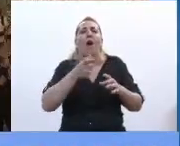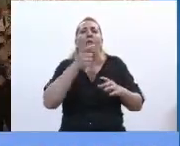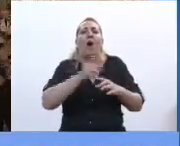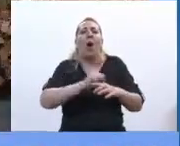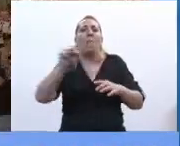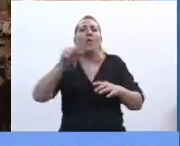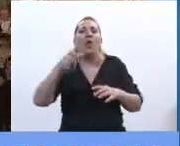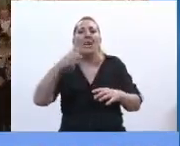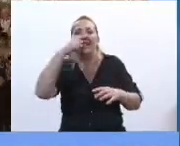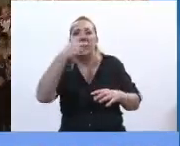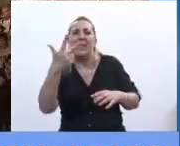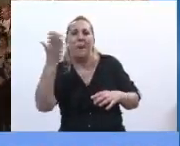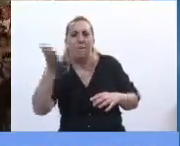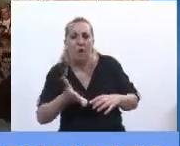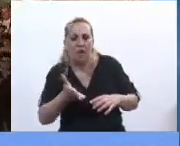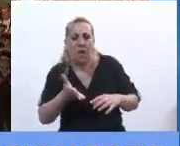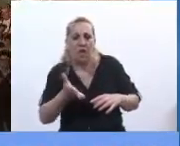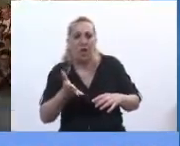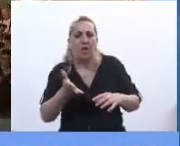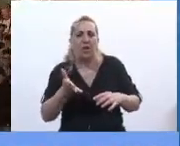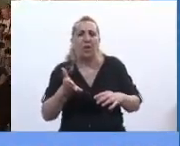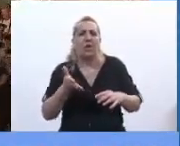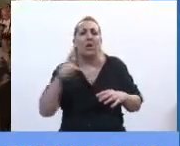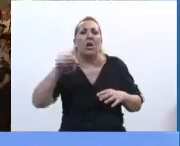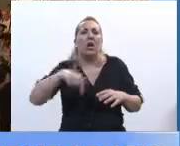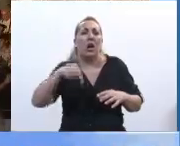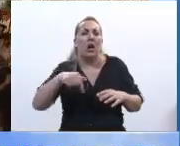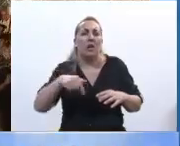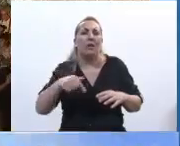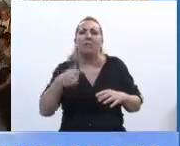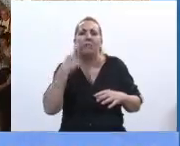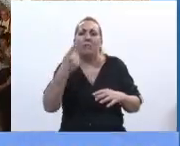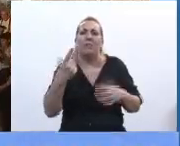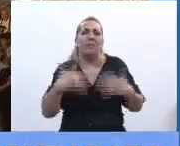y ya cuesta enormes esfuerzos